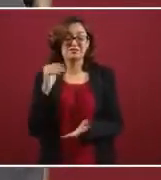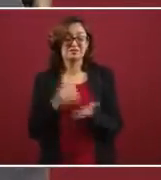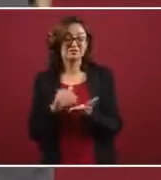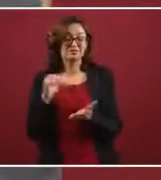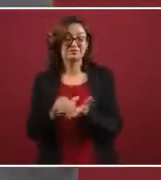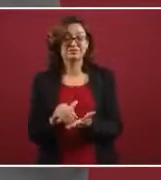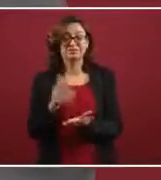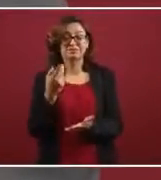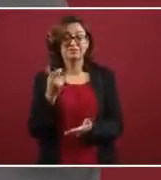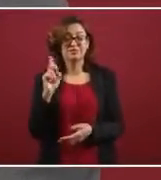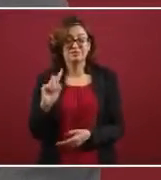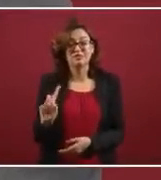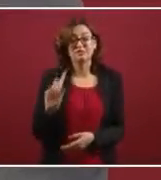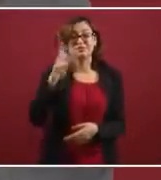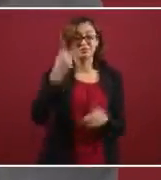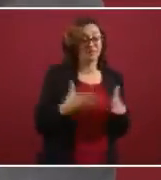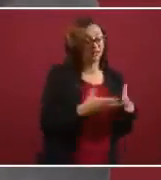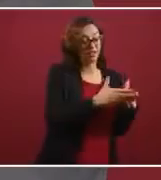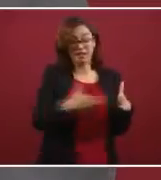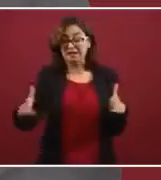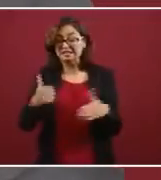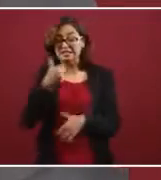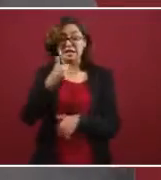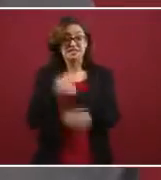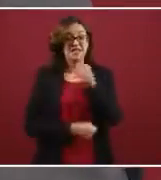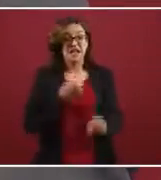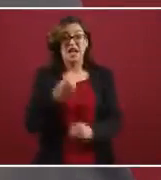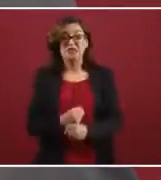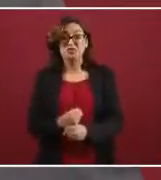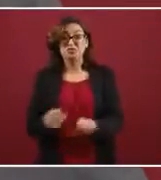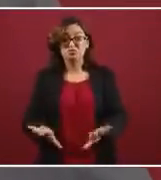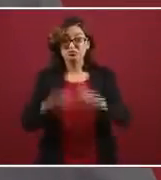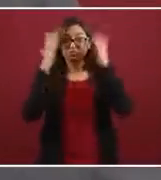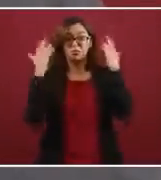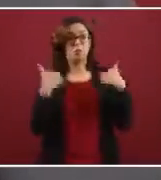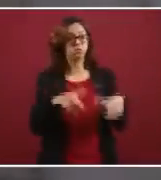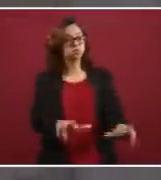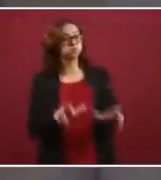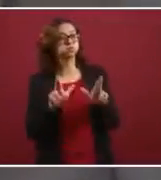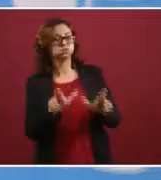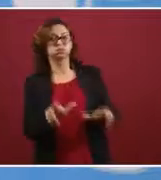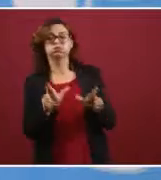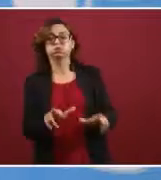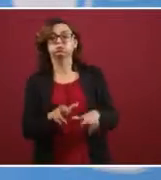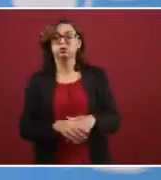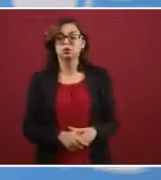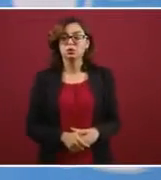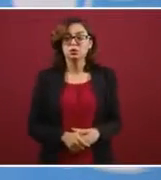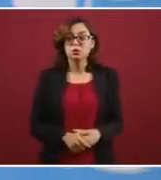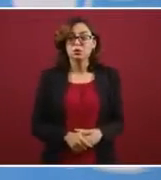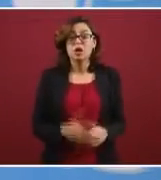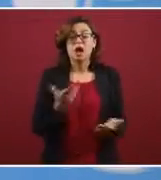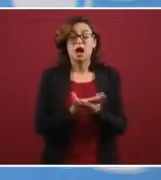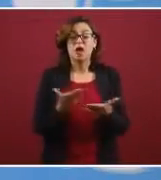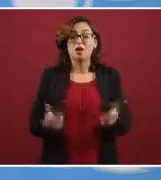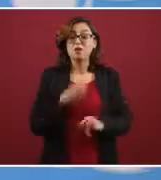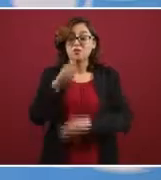en 6 años. Y ya México está en esa revista en el 4º lugar en el